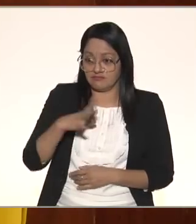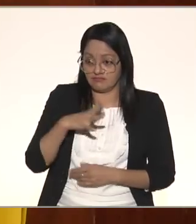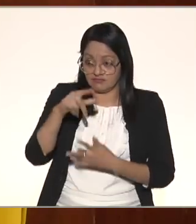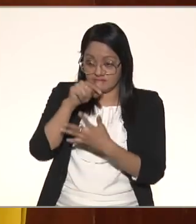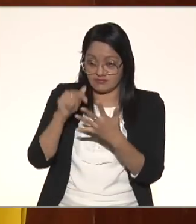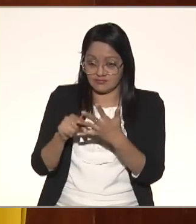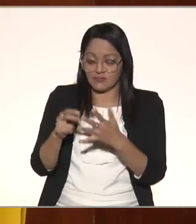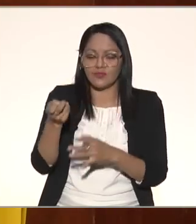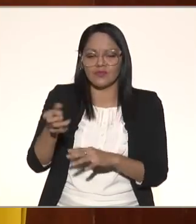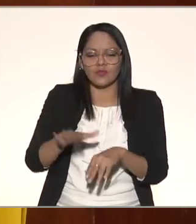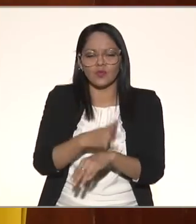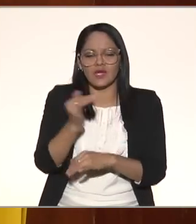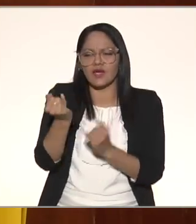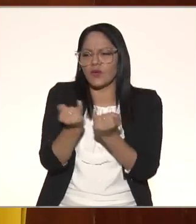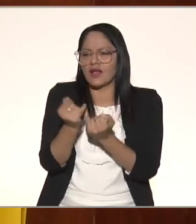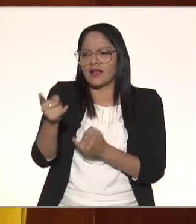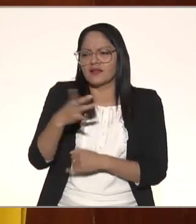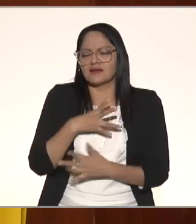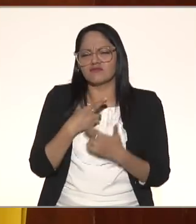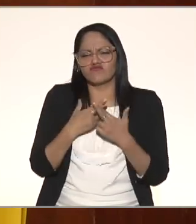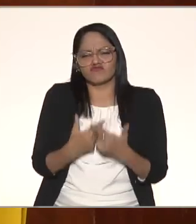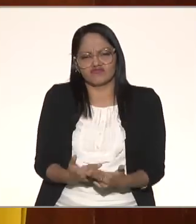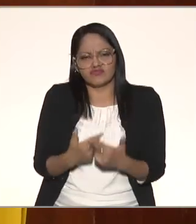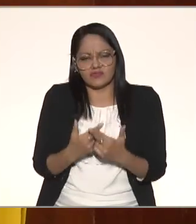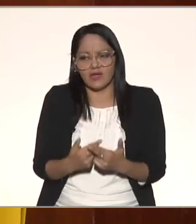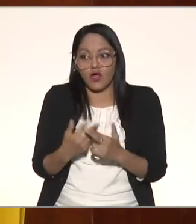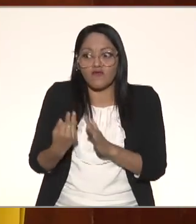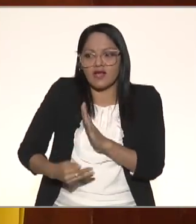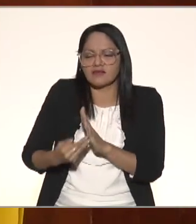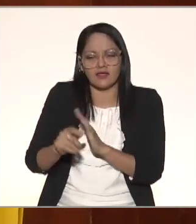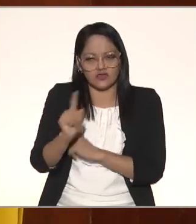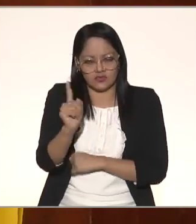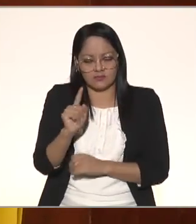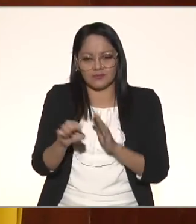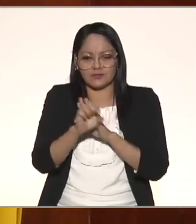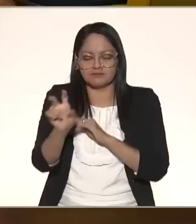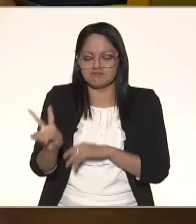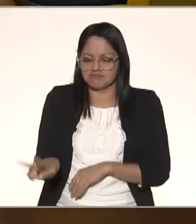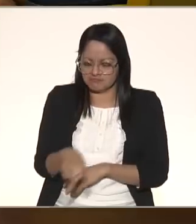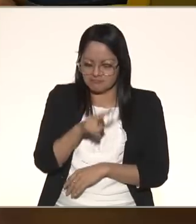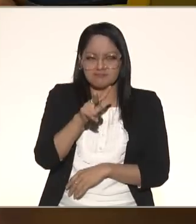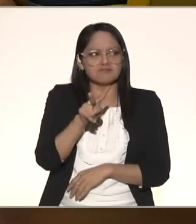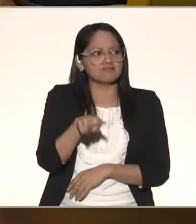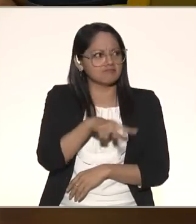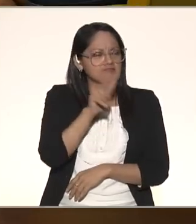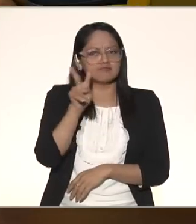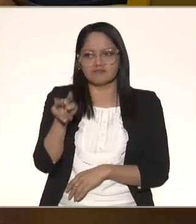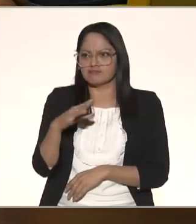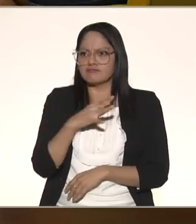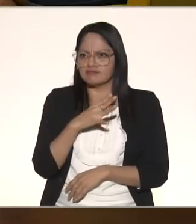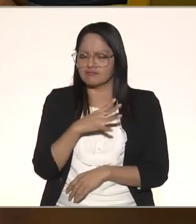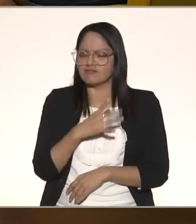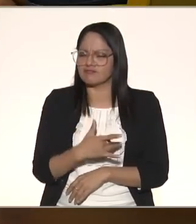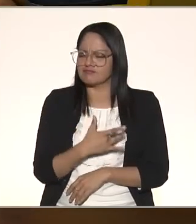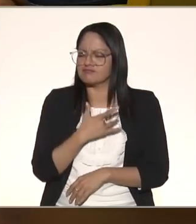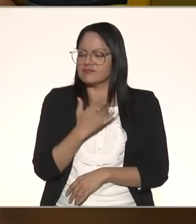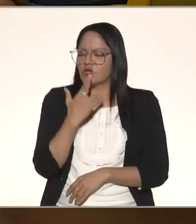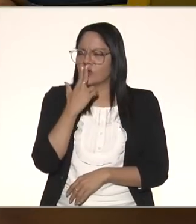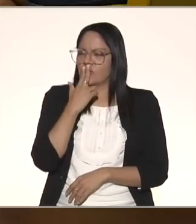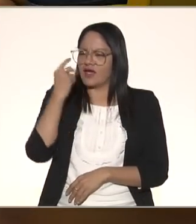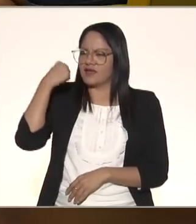porque ahí estamos en la abundancia no en la carencia y cuando volteo a ver lo que sí tengo deviene la gratitud